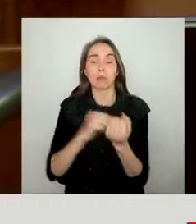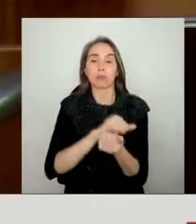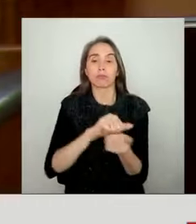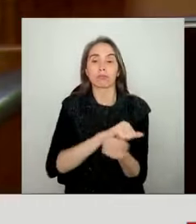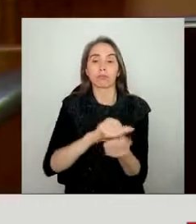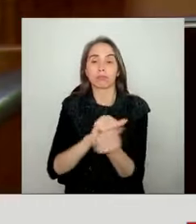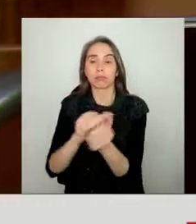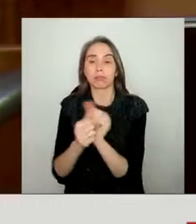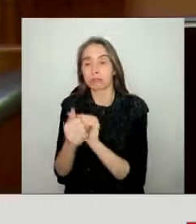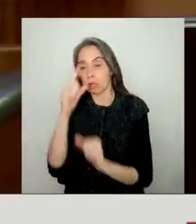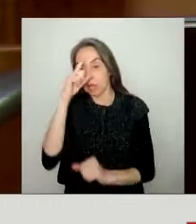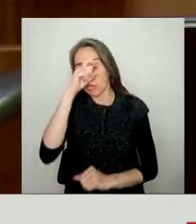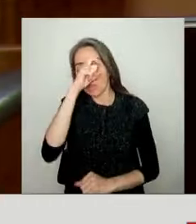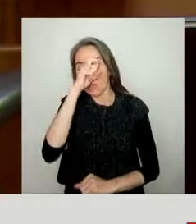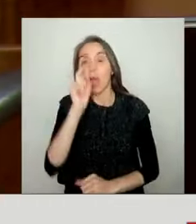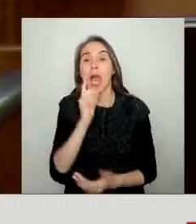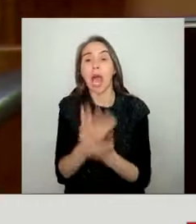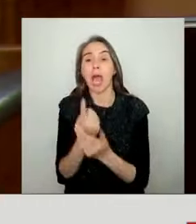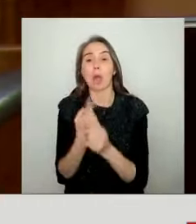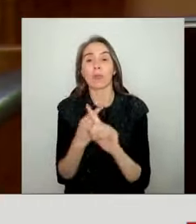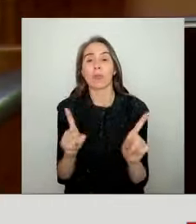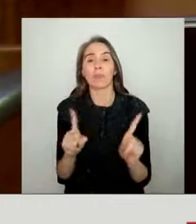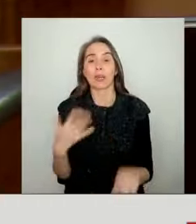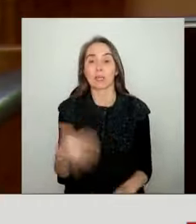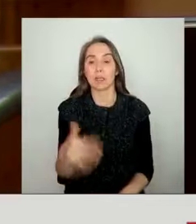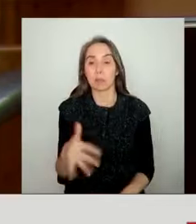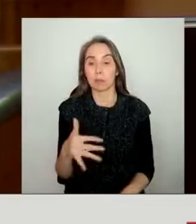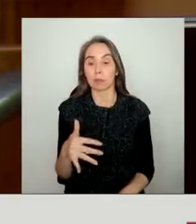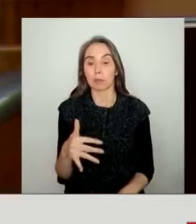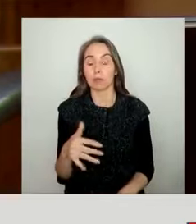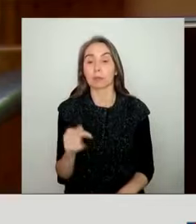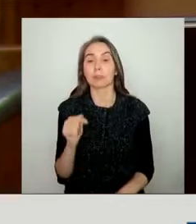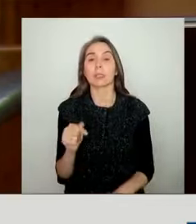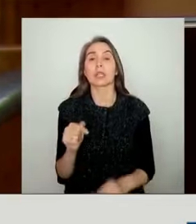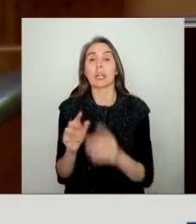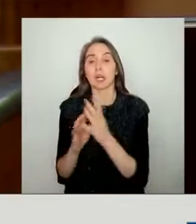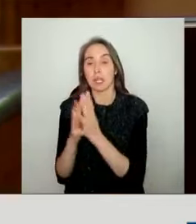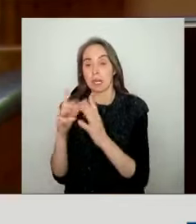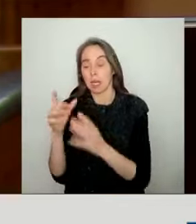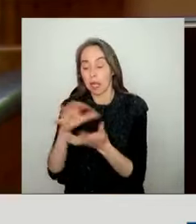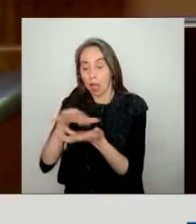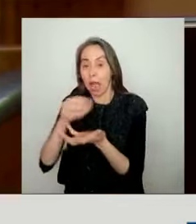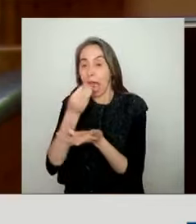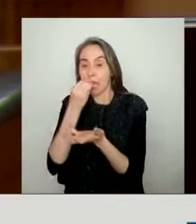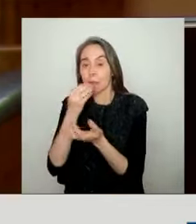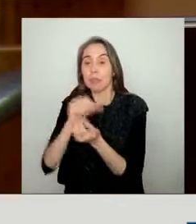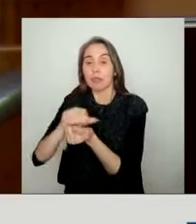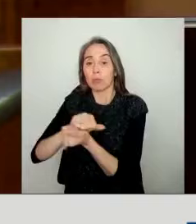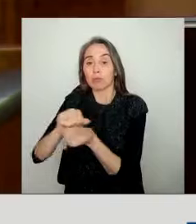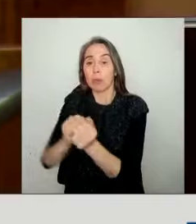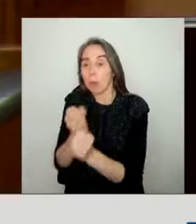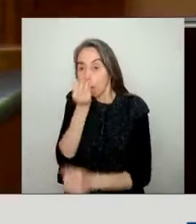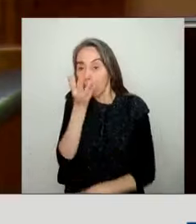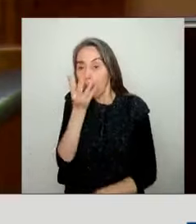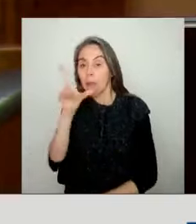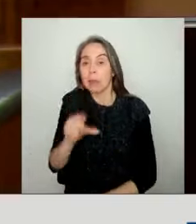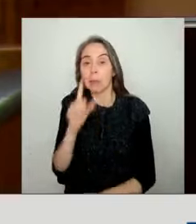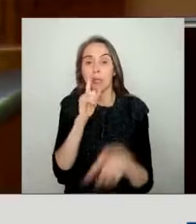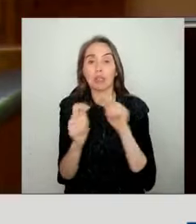existe una diferencia crucial los productos basados en Plantas representan menores riesgos para